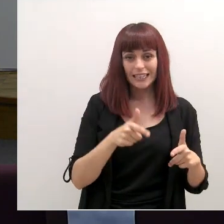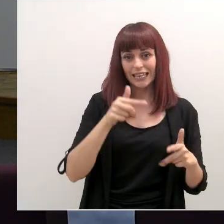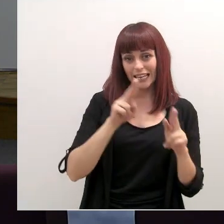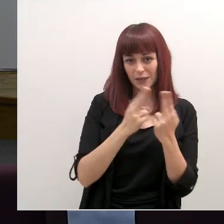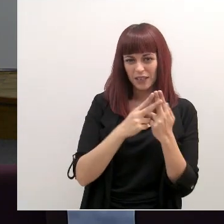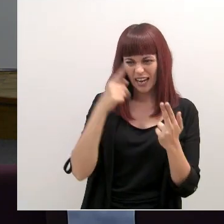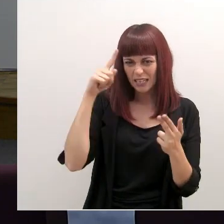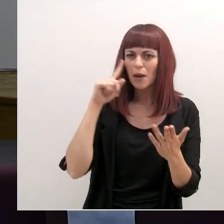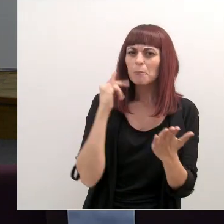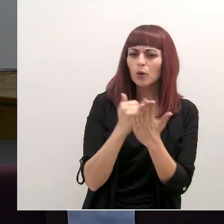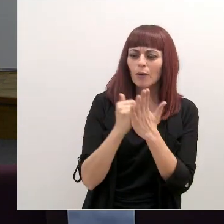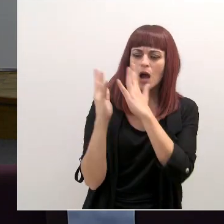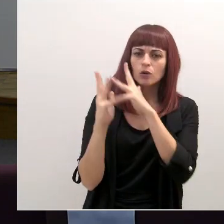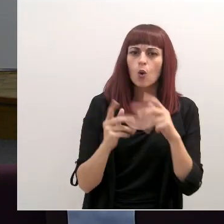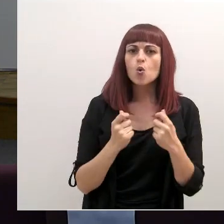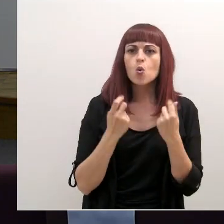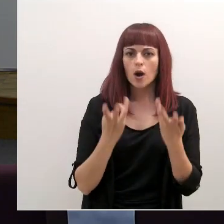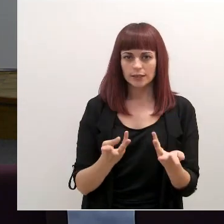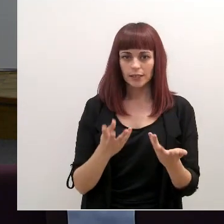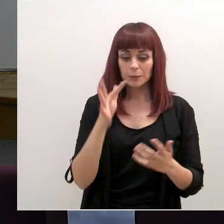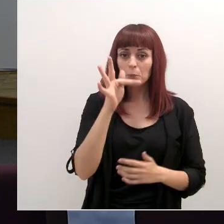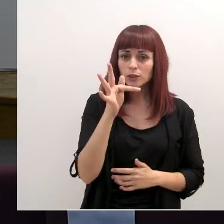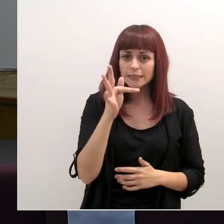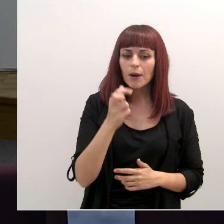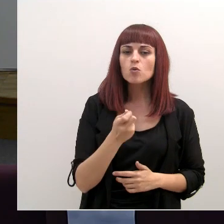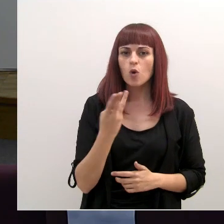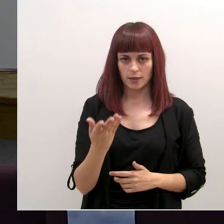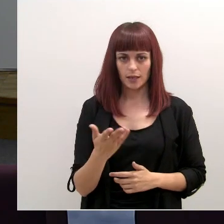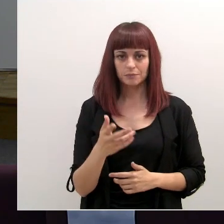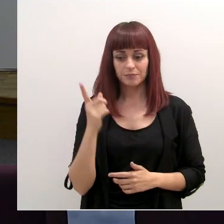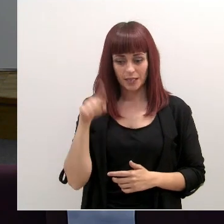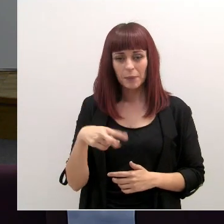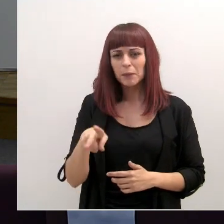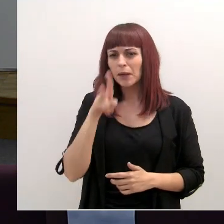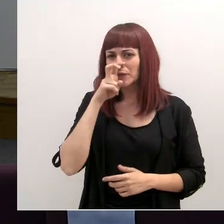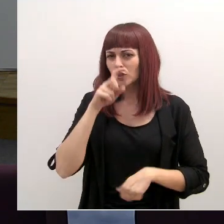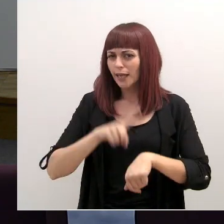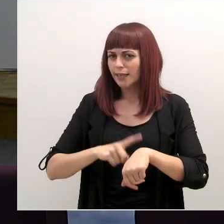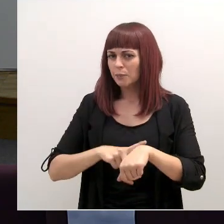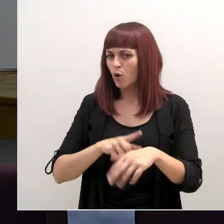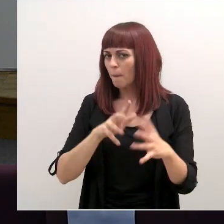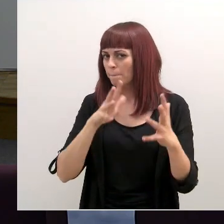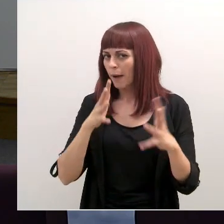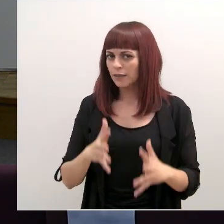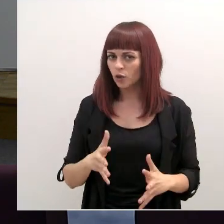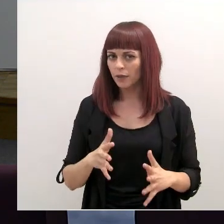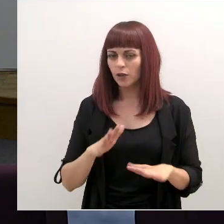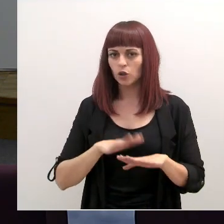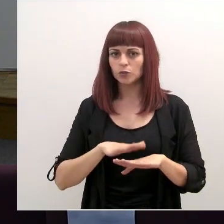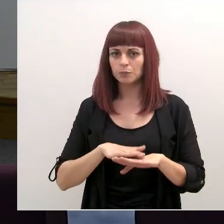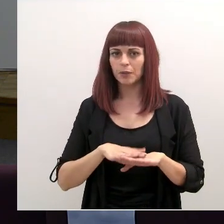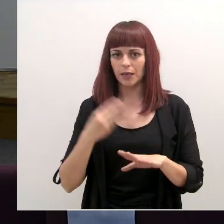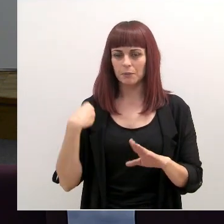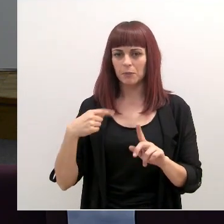cuántas pruebas se hicieron y cuántas de ellas fueron positivas y qué previsión de tiempo tienen estimado para ese